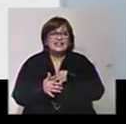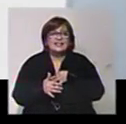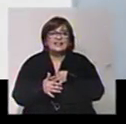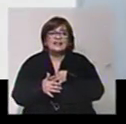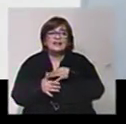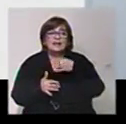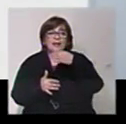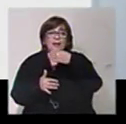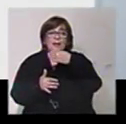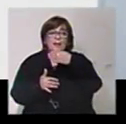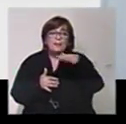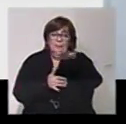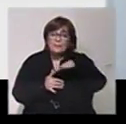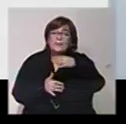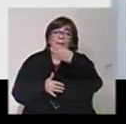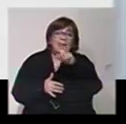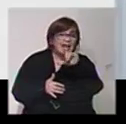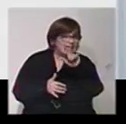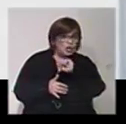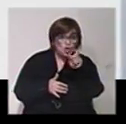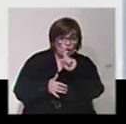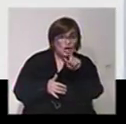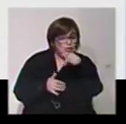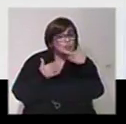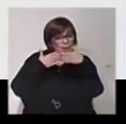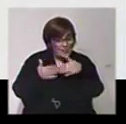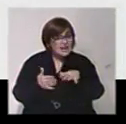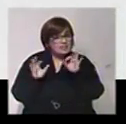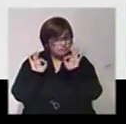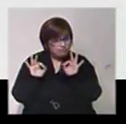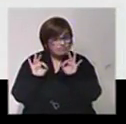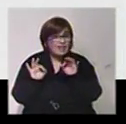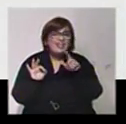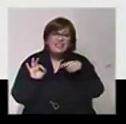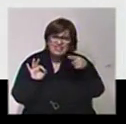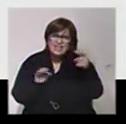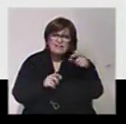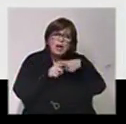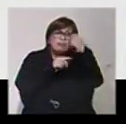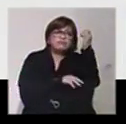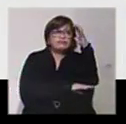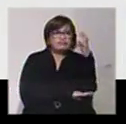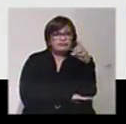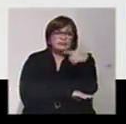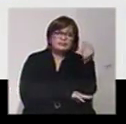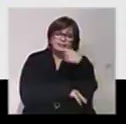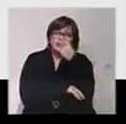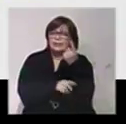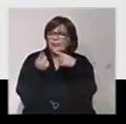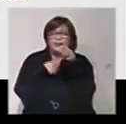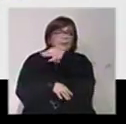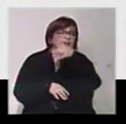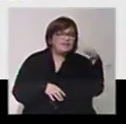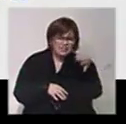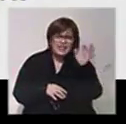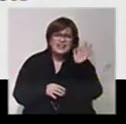mal, está cerca, es definitivamente una playa, debe haber una palmera, pero si hay perfección, tú